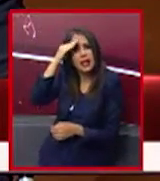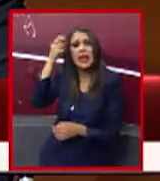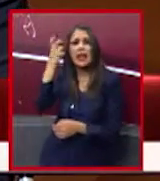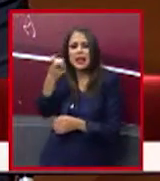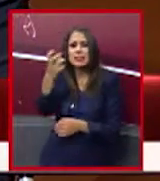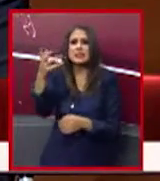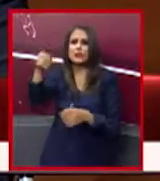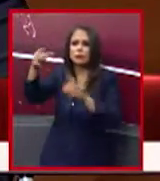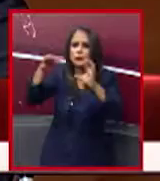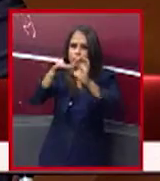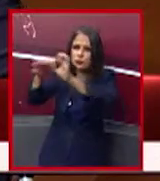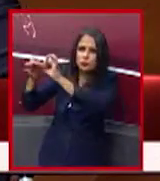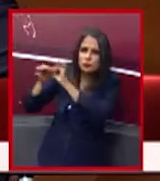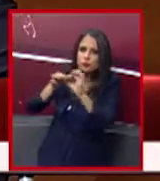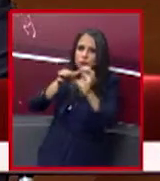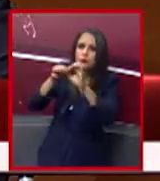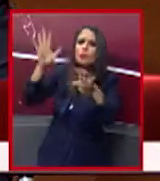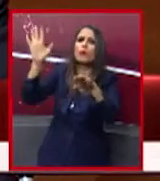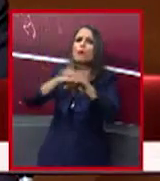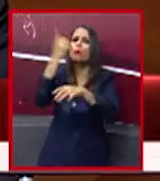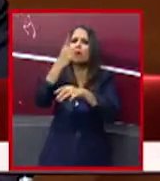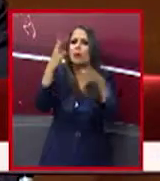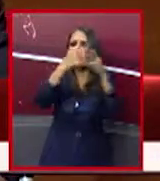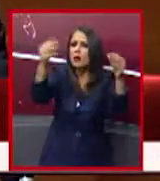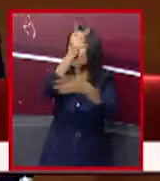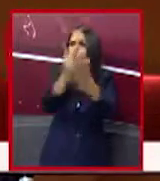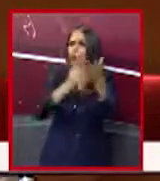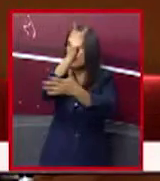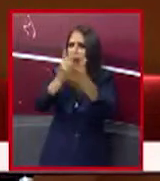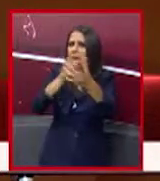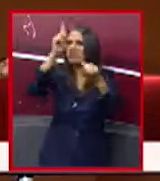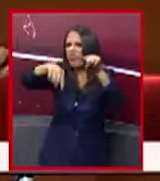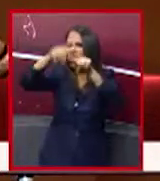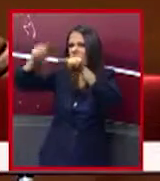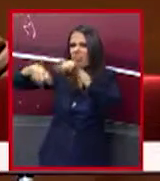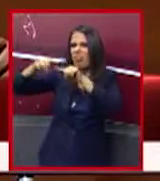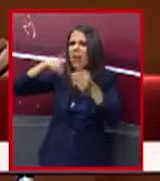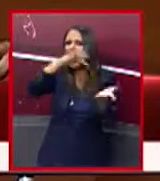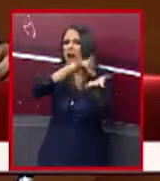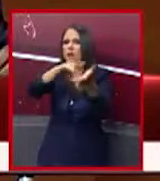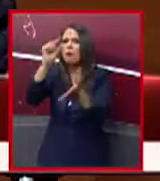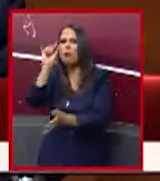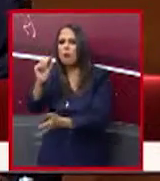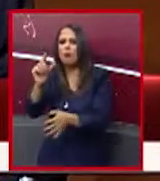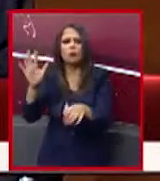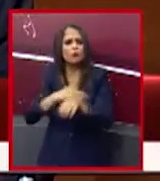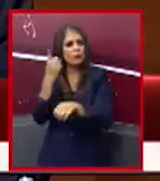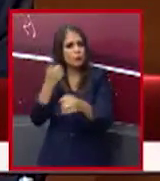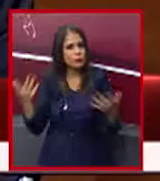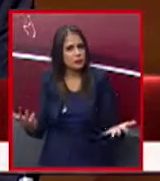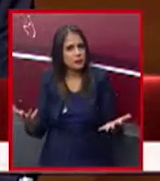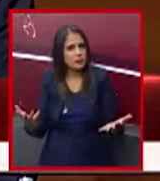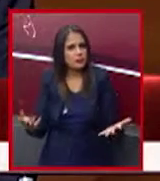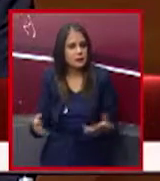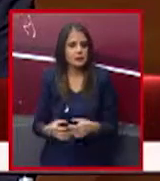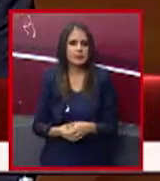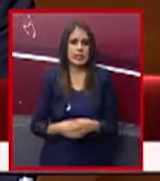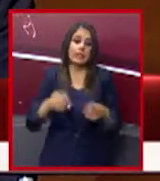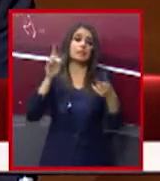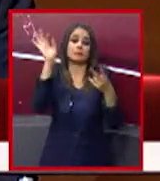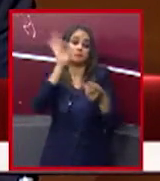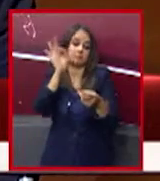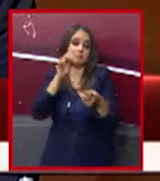esas fusiones o por qué desaparecieron esos programas? Y otra pregunta, si hablamos de que